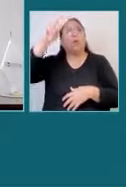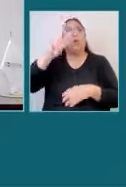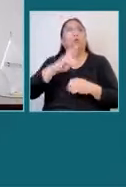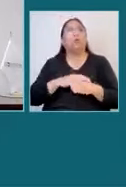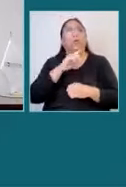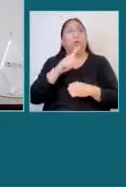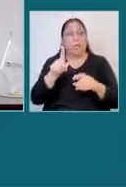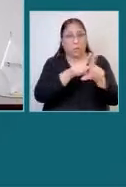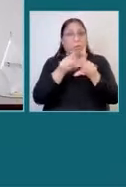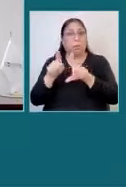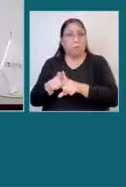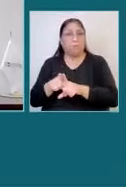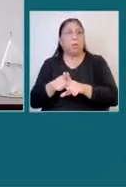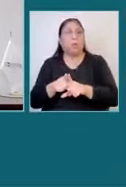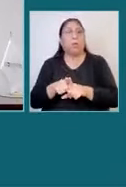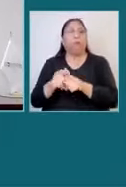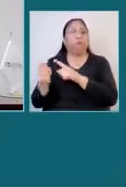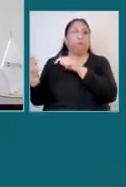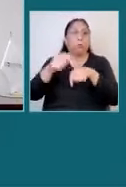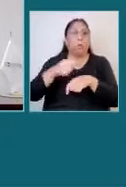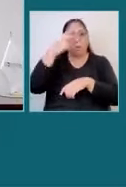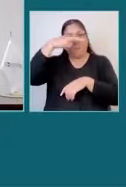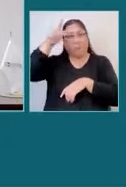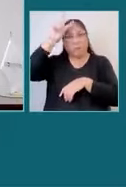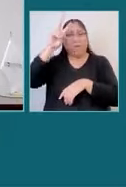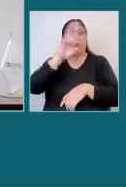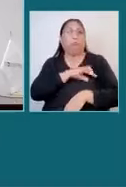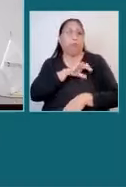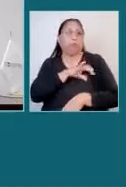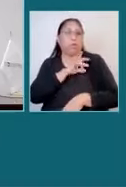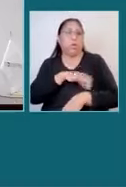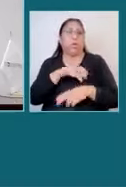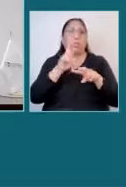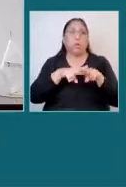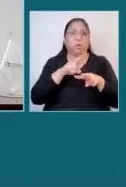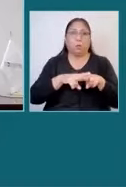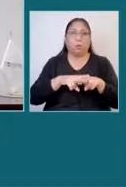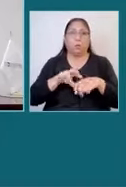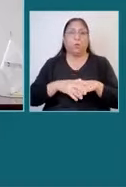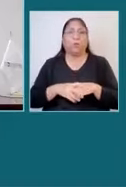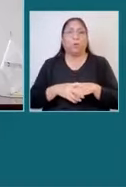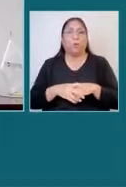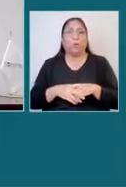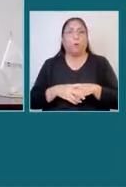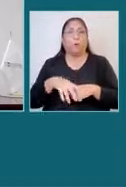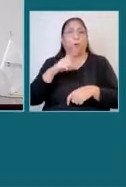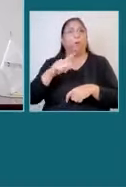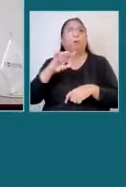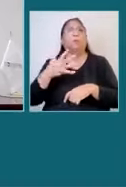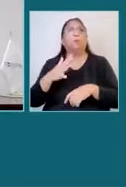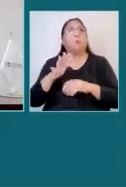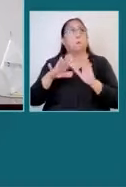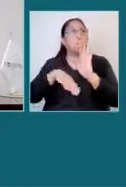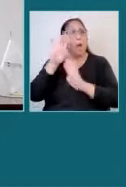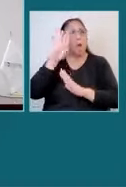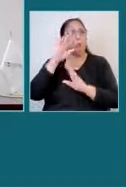como principalmente de origen mexicano, chileno y argentino. Casi más de la